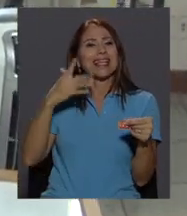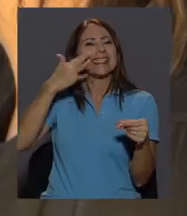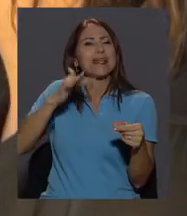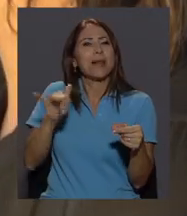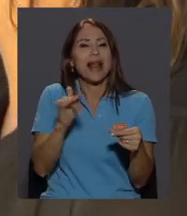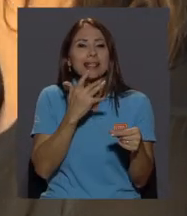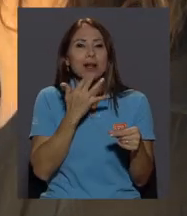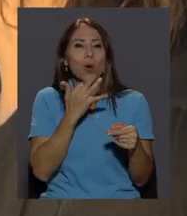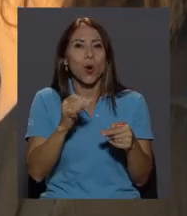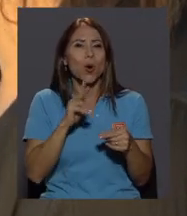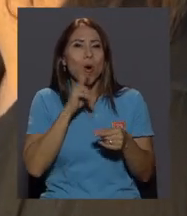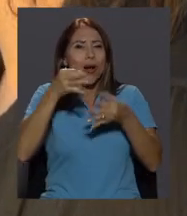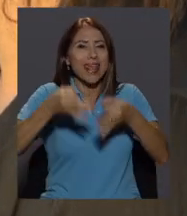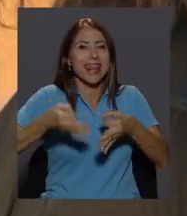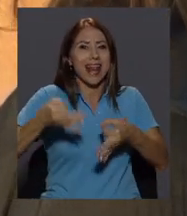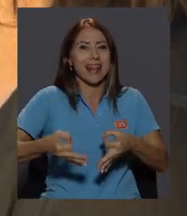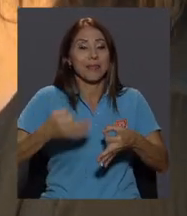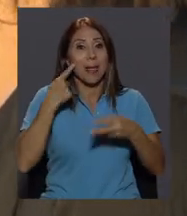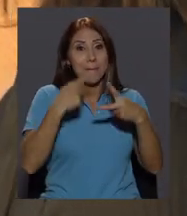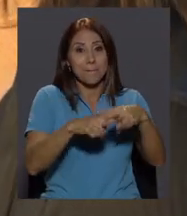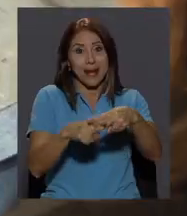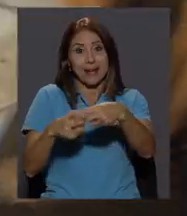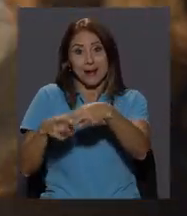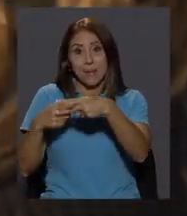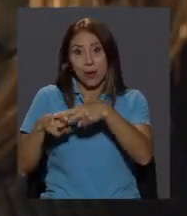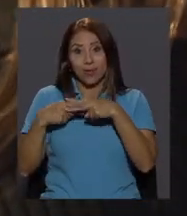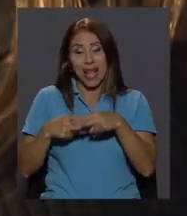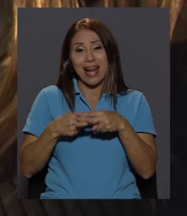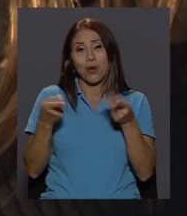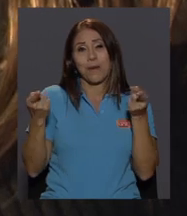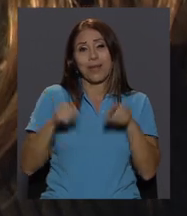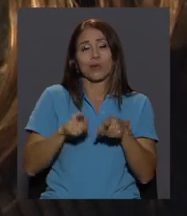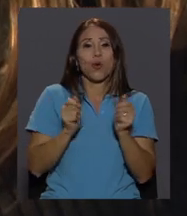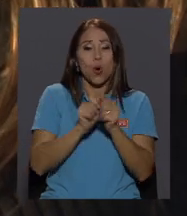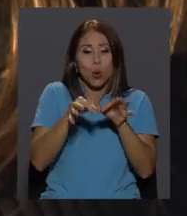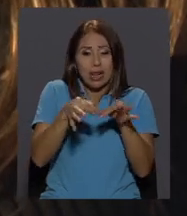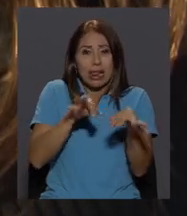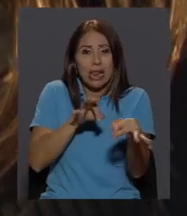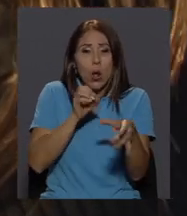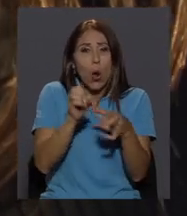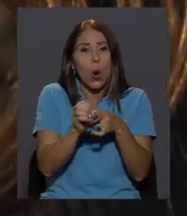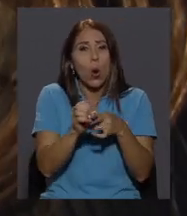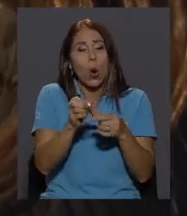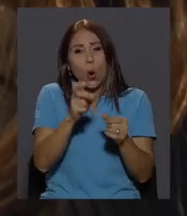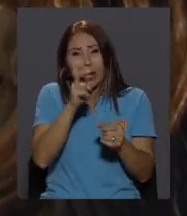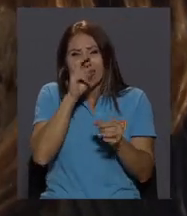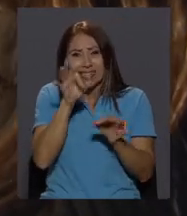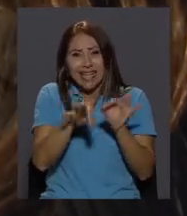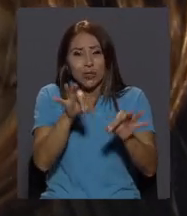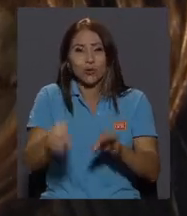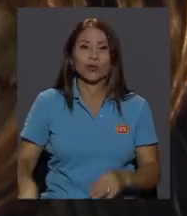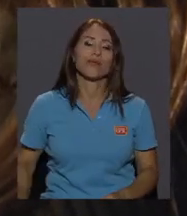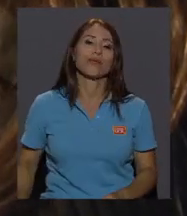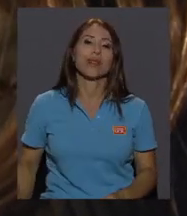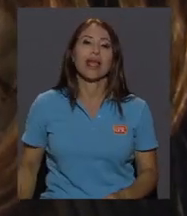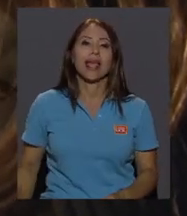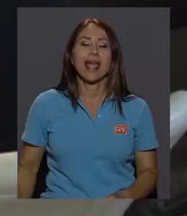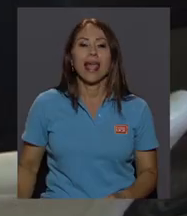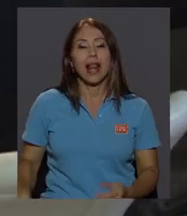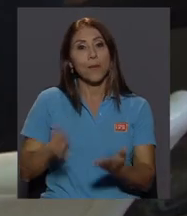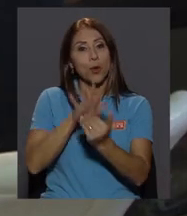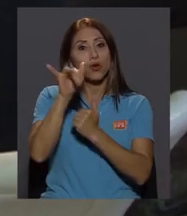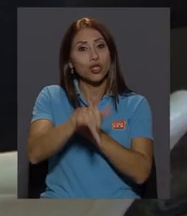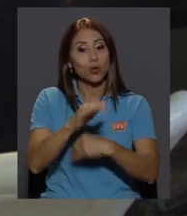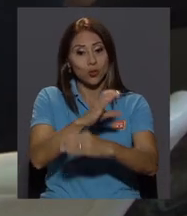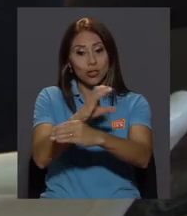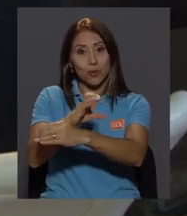al color original, para reparar los daños causados por los insectos o roturas. El proyecto de